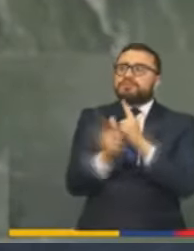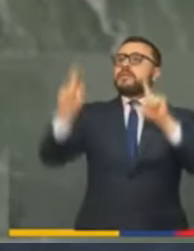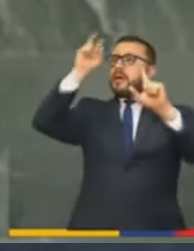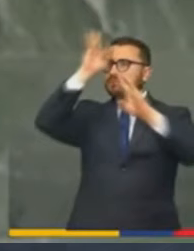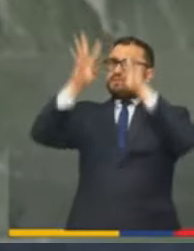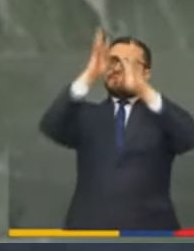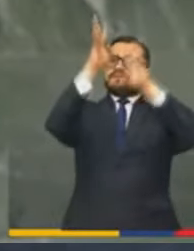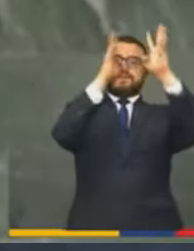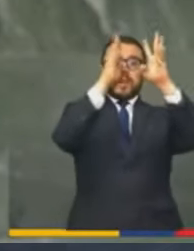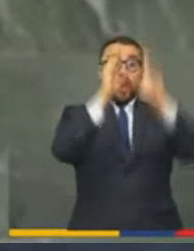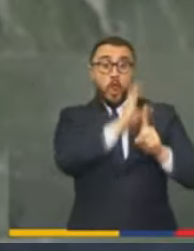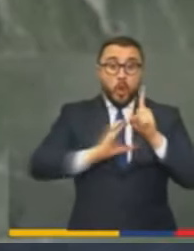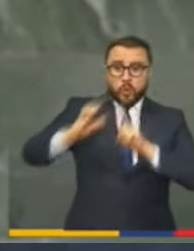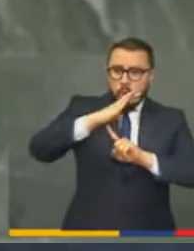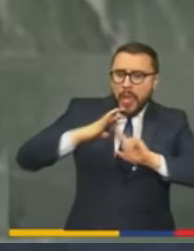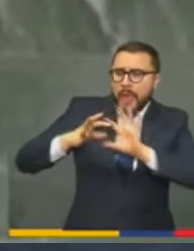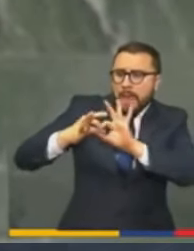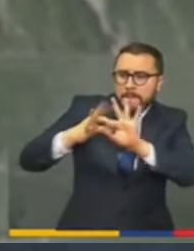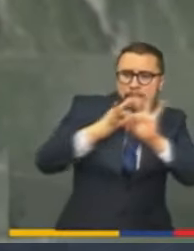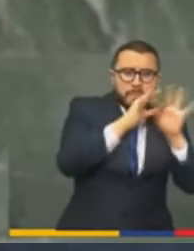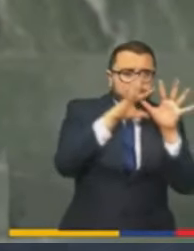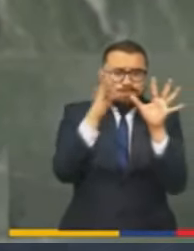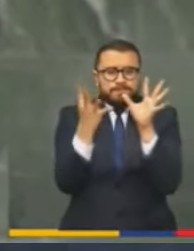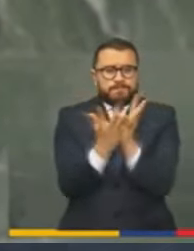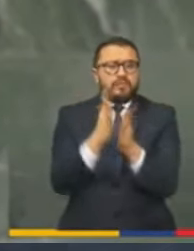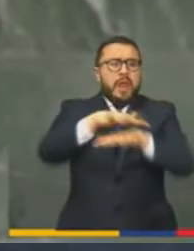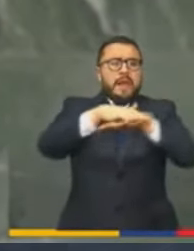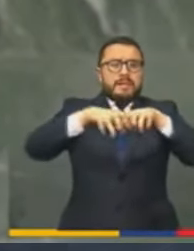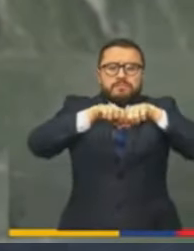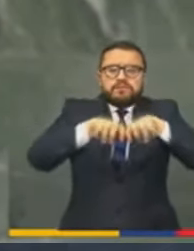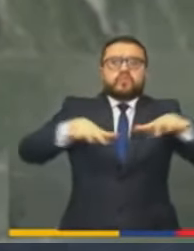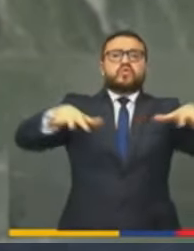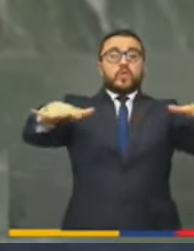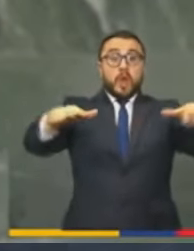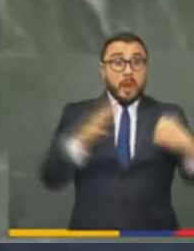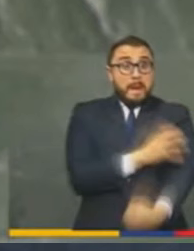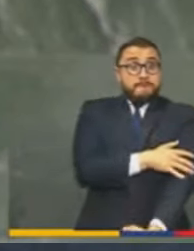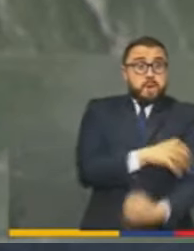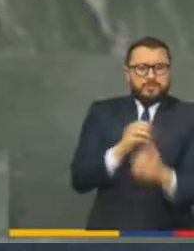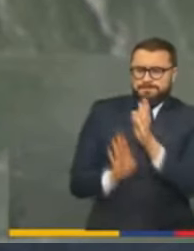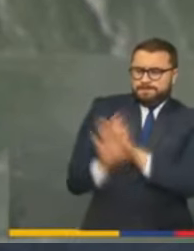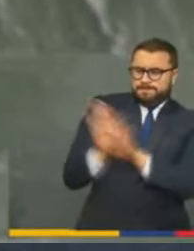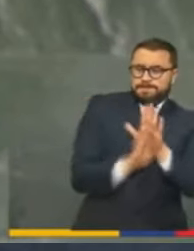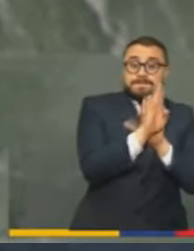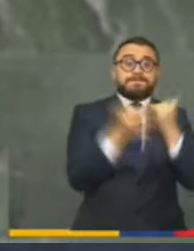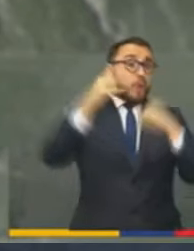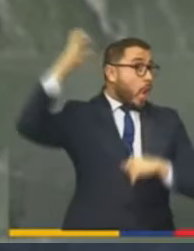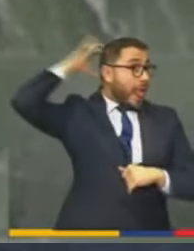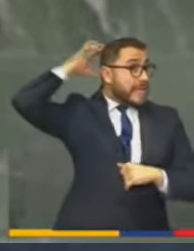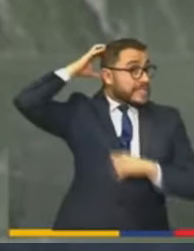de los cerebros humanos, la mayor potencia jamás alcanzada, y esta red neural de